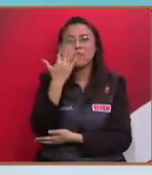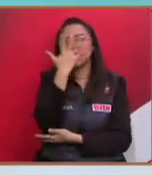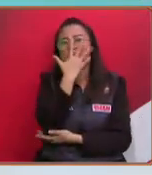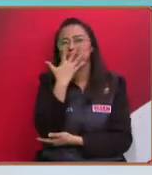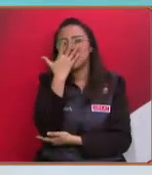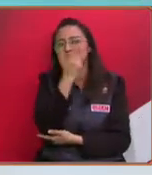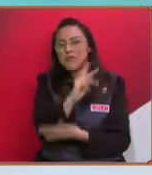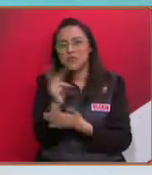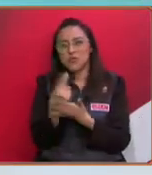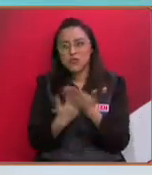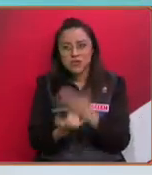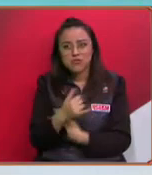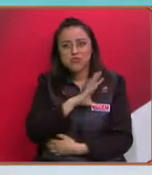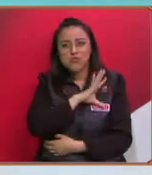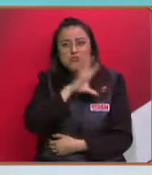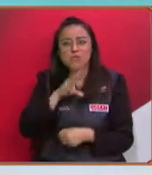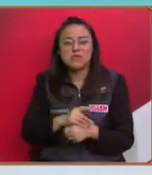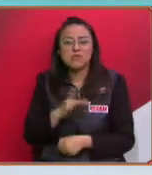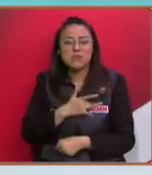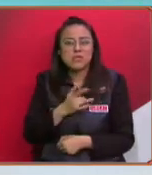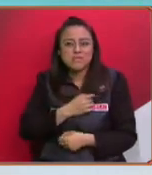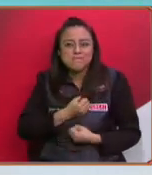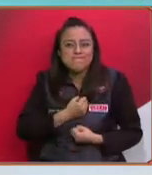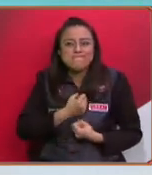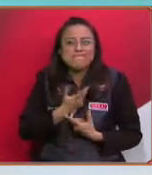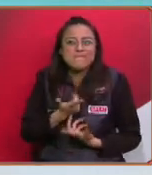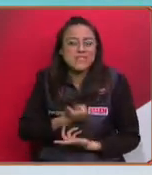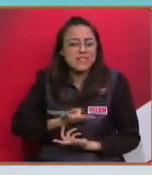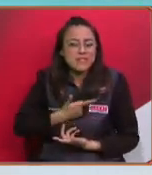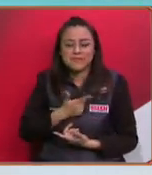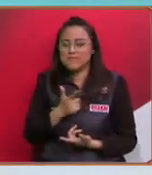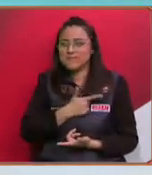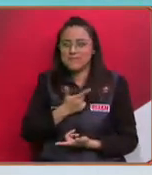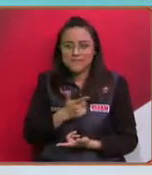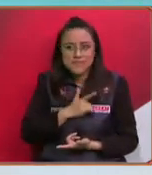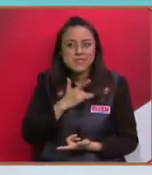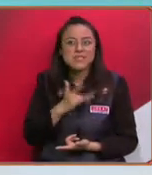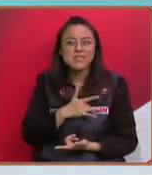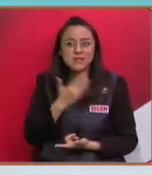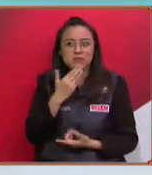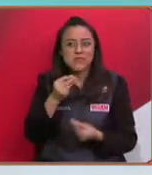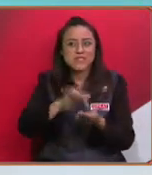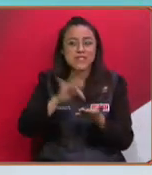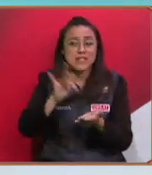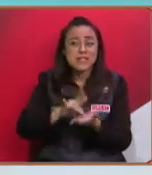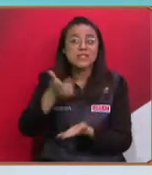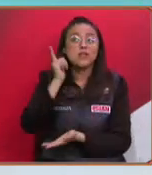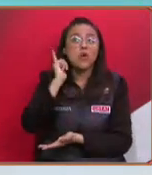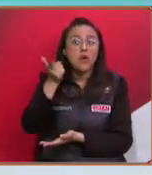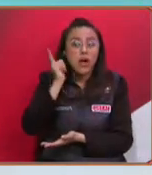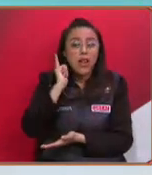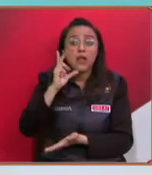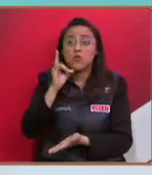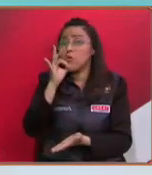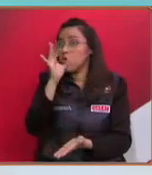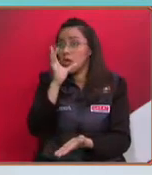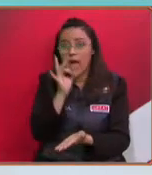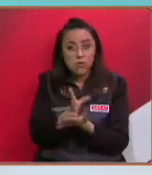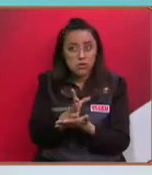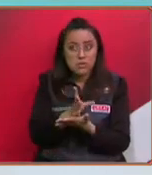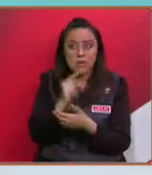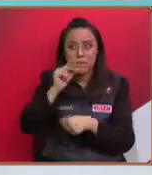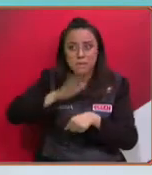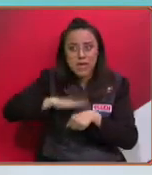proyecto tan bonito, de tanto corazón. Estamos también súper entusiasmados. Pues gracias por este entusiasmo y ojalá que no sea la última, sino